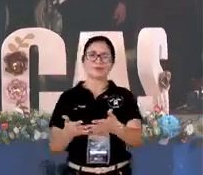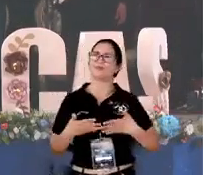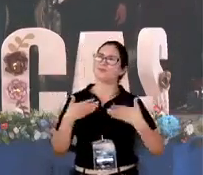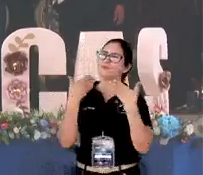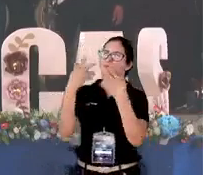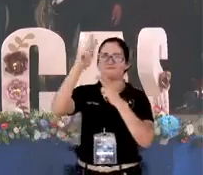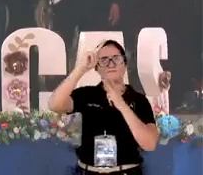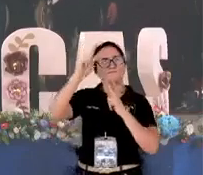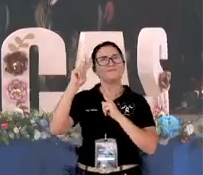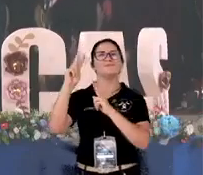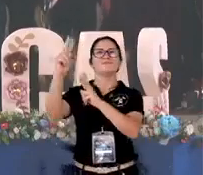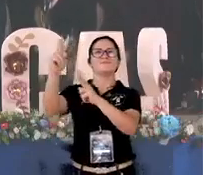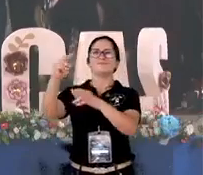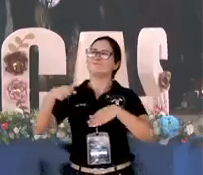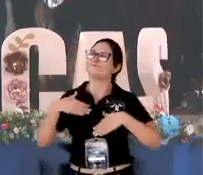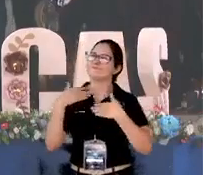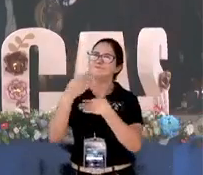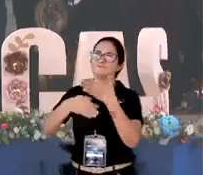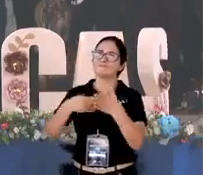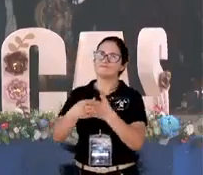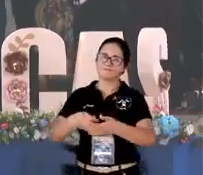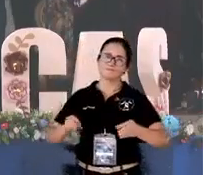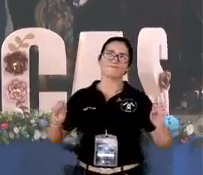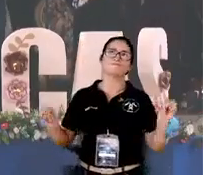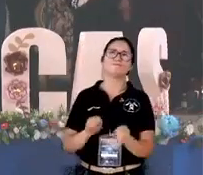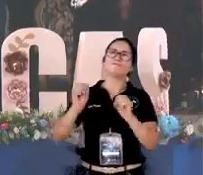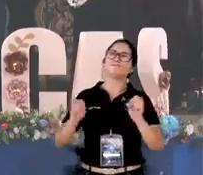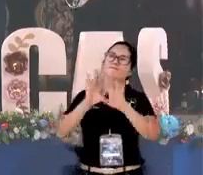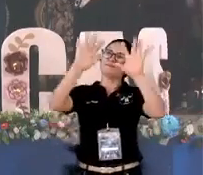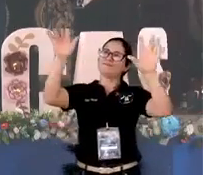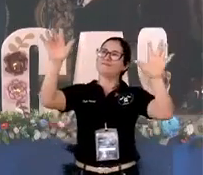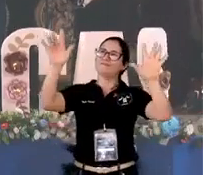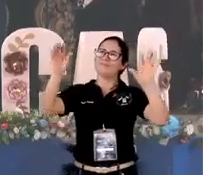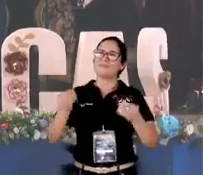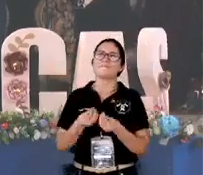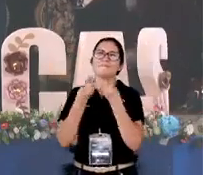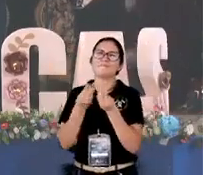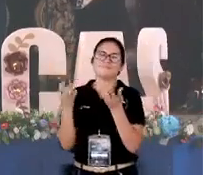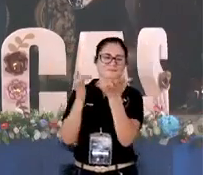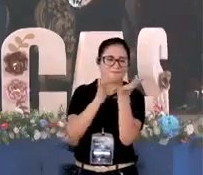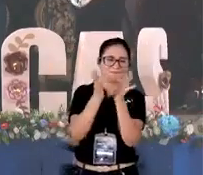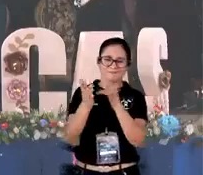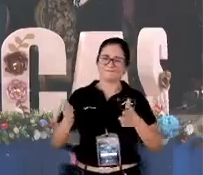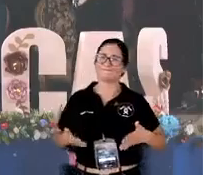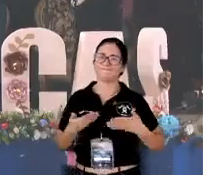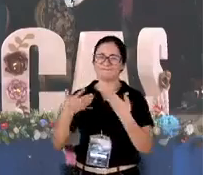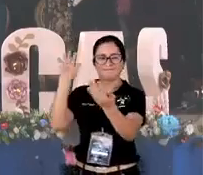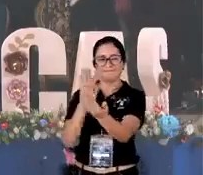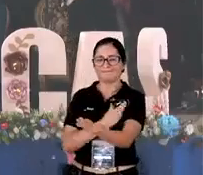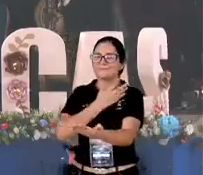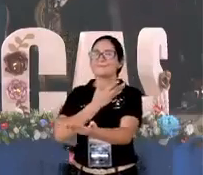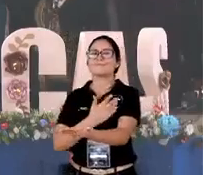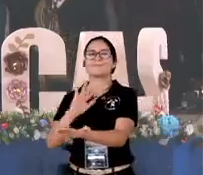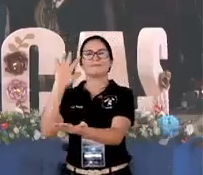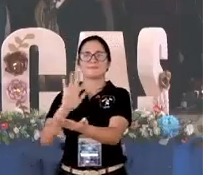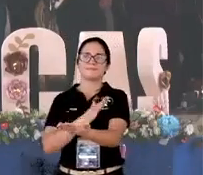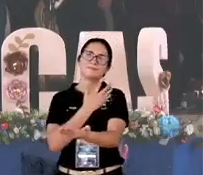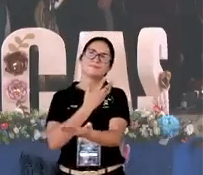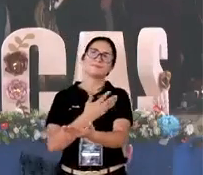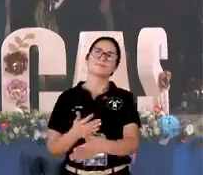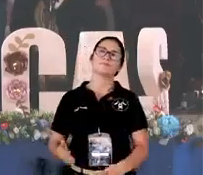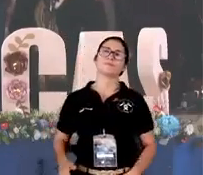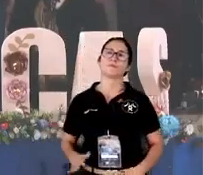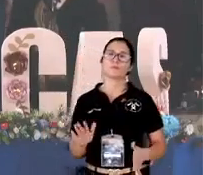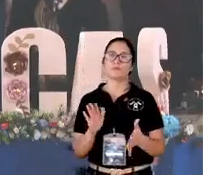la honra, toda la gloria, y para Jesús es la alabanza en este momento. Gloria al nombre